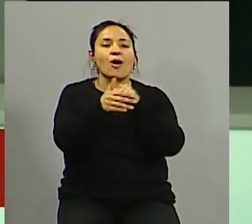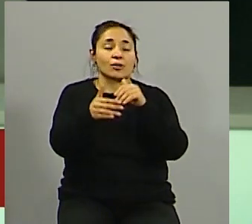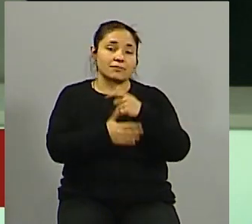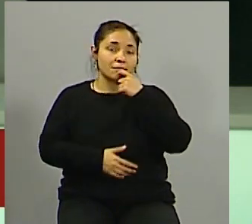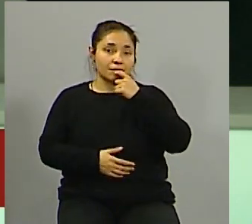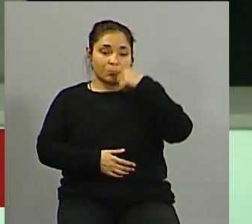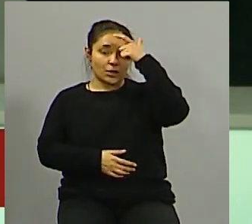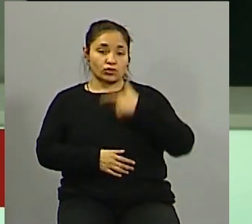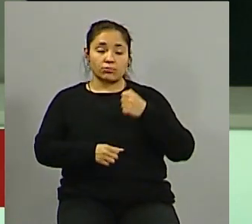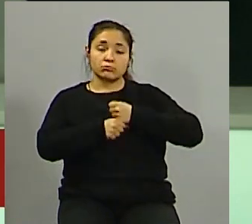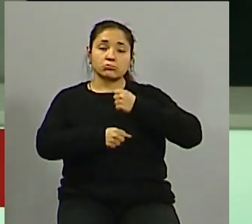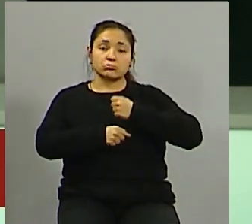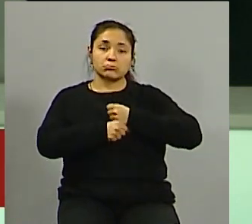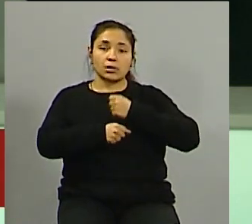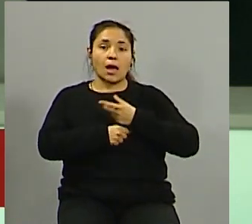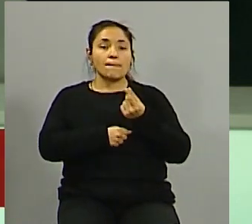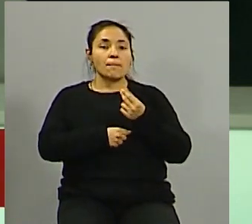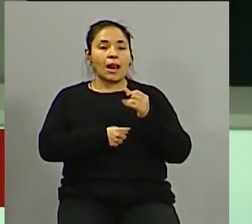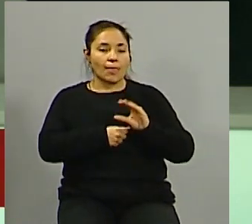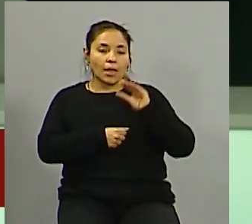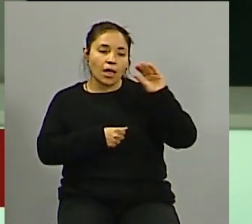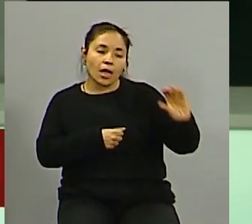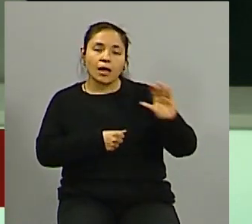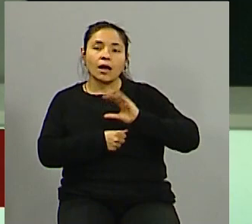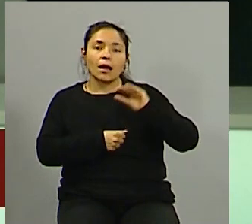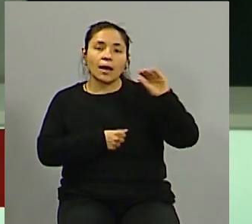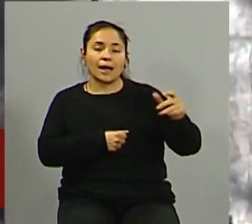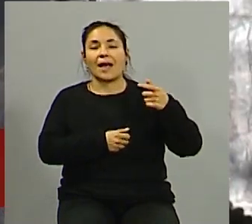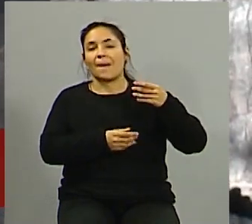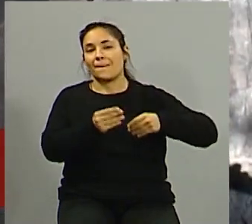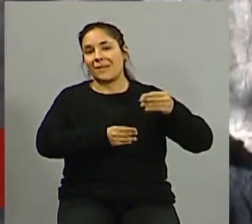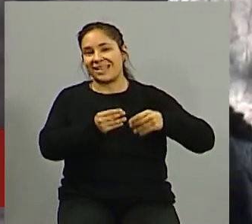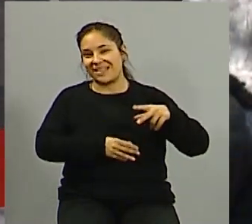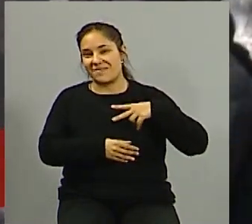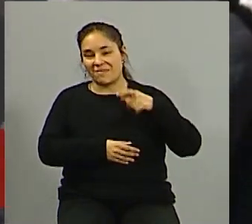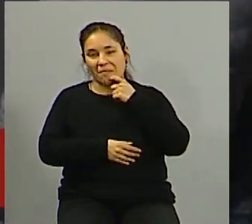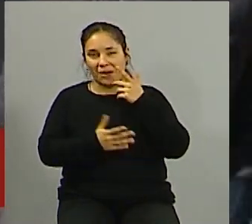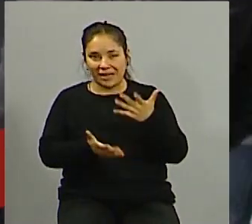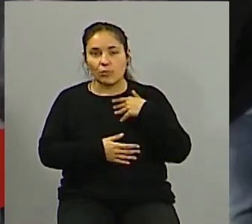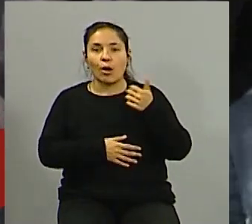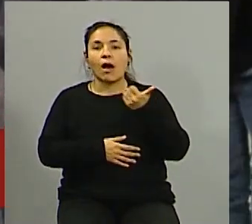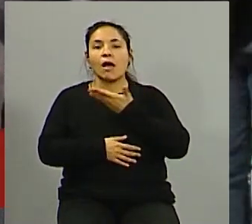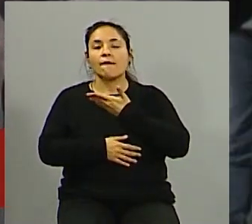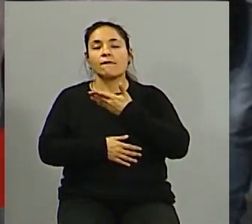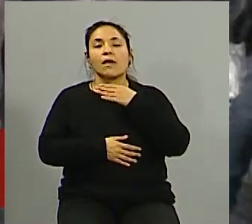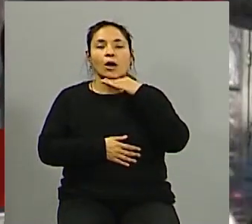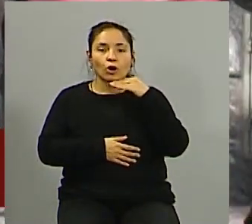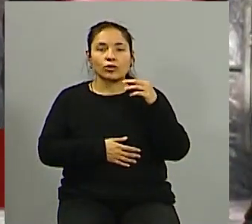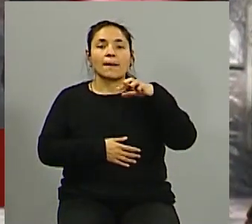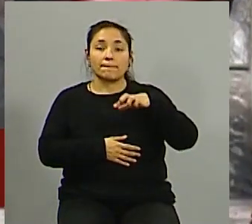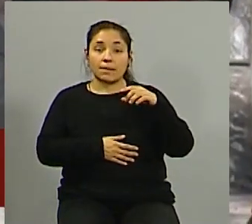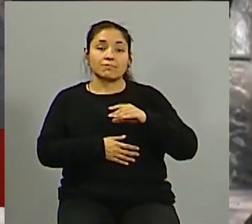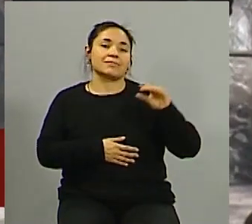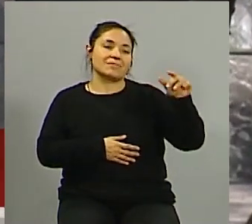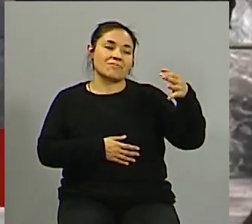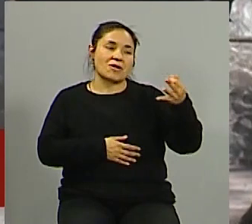actividad hace un aporte a una AFJP, a una empresa, a la banca privada, digamos, donde ellos, que son